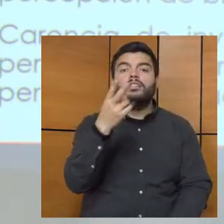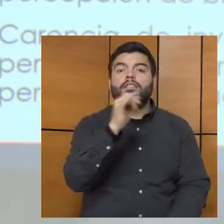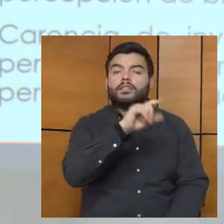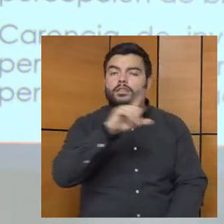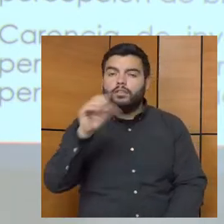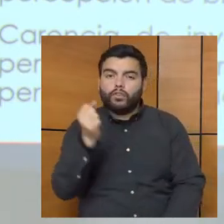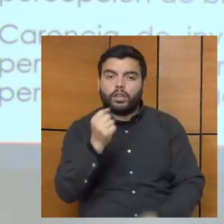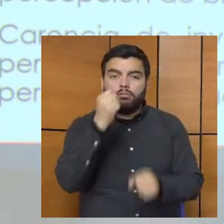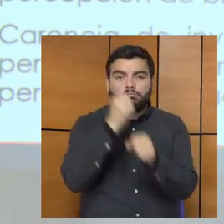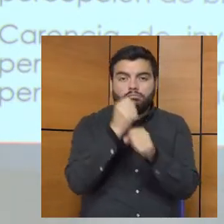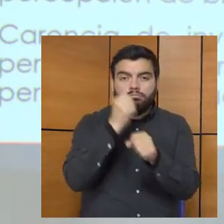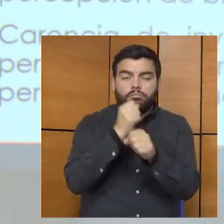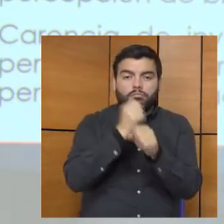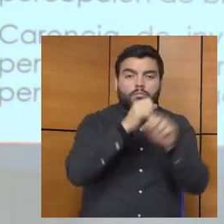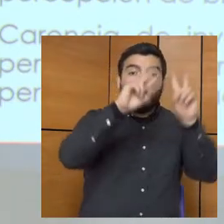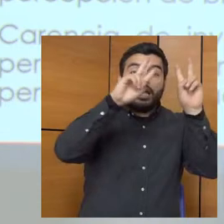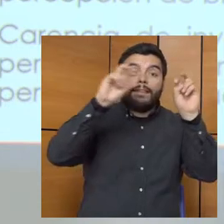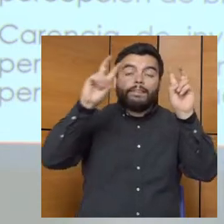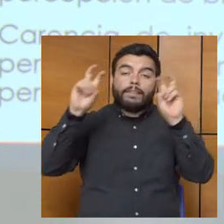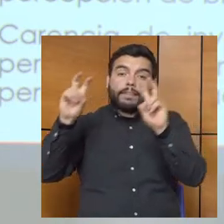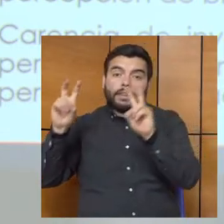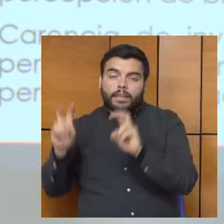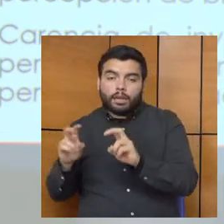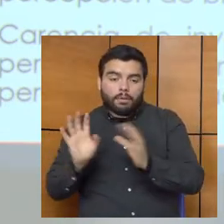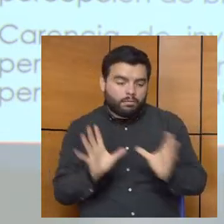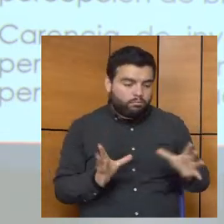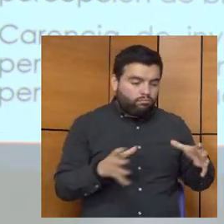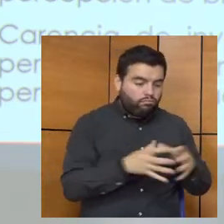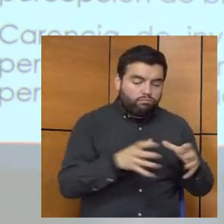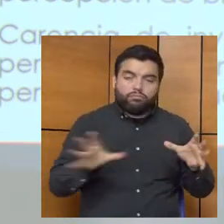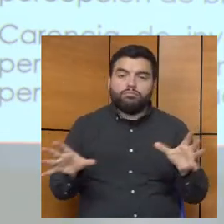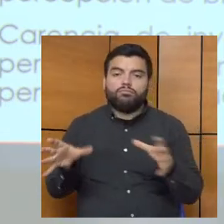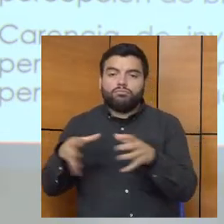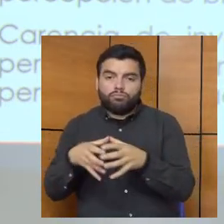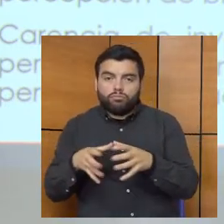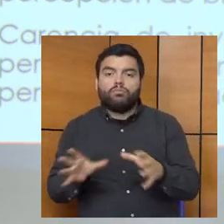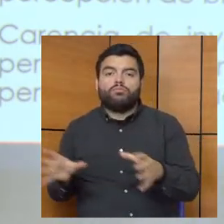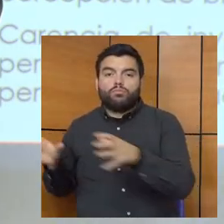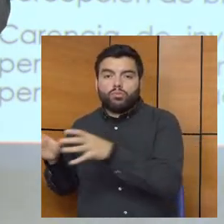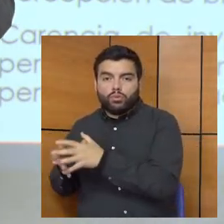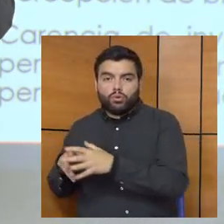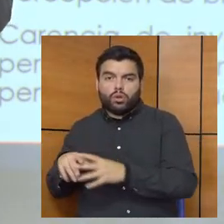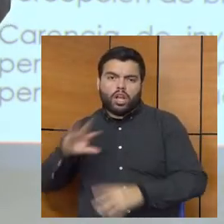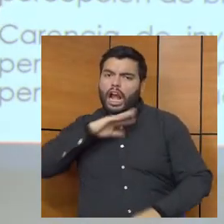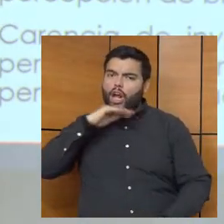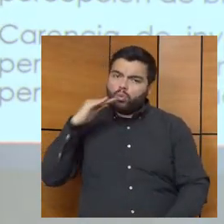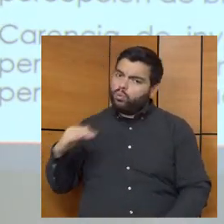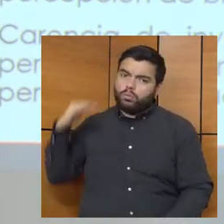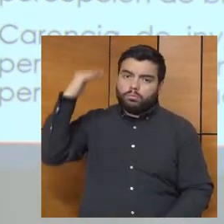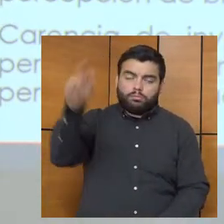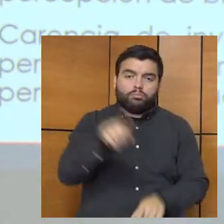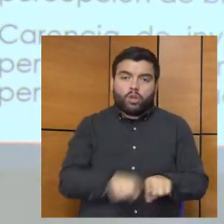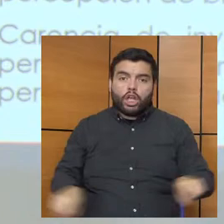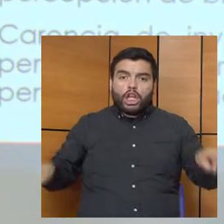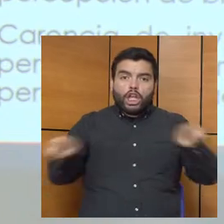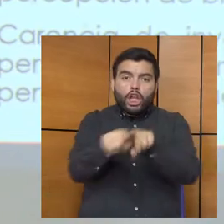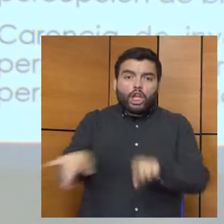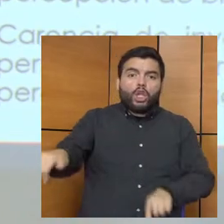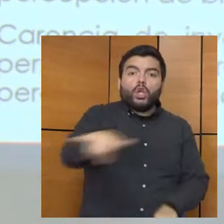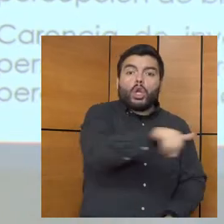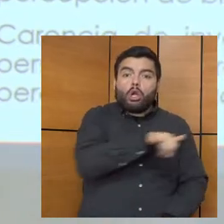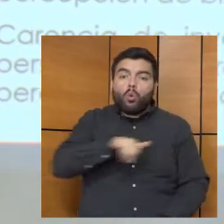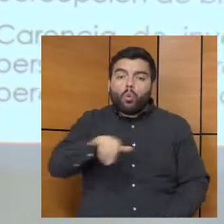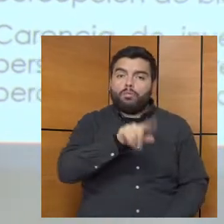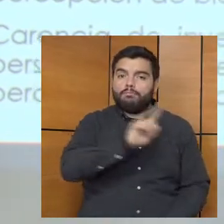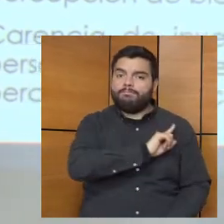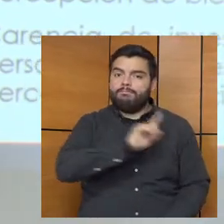estos temas y hacer los primeros aspectos de segmentación y ver que, como él decía, que no todas las personas adultas mayores son iguales, que puede haber